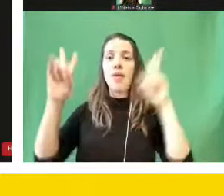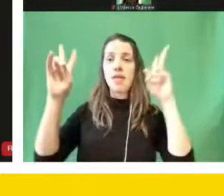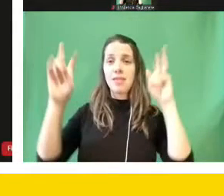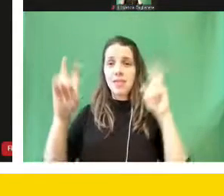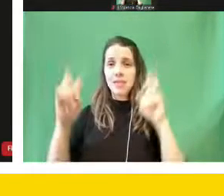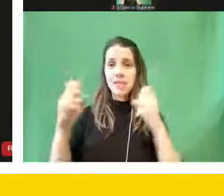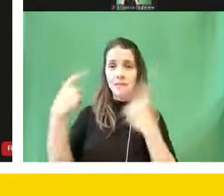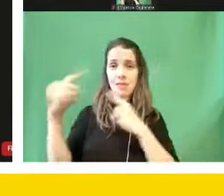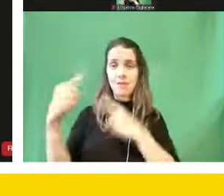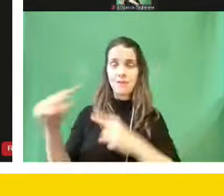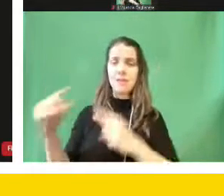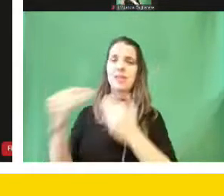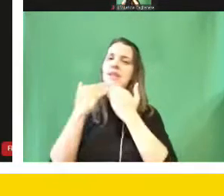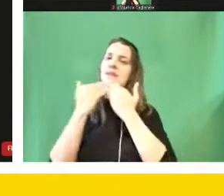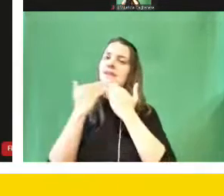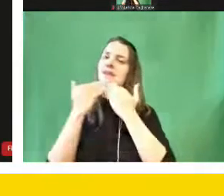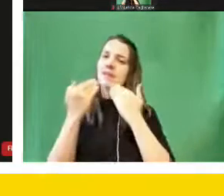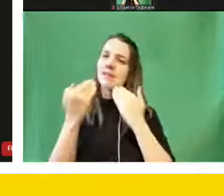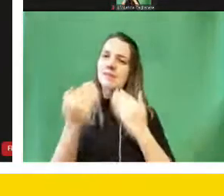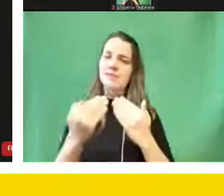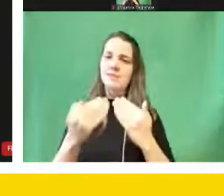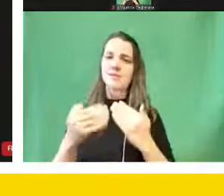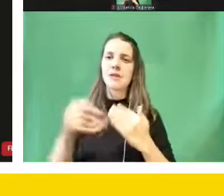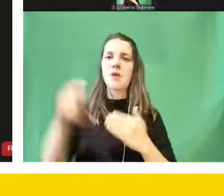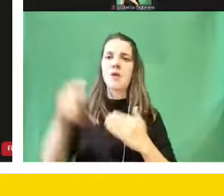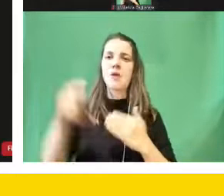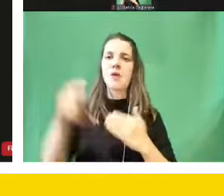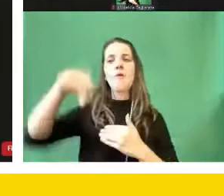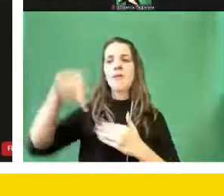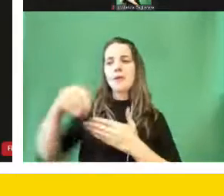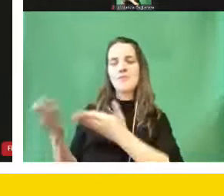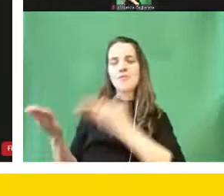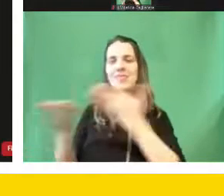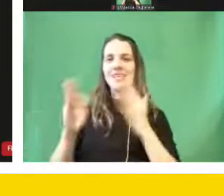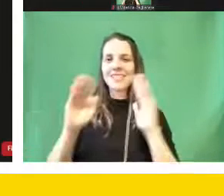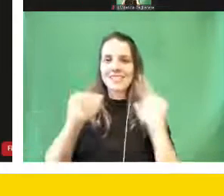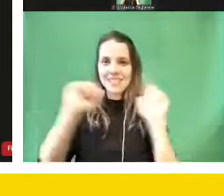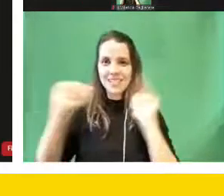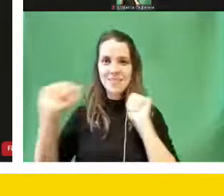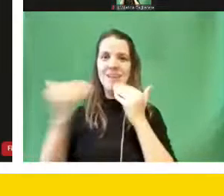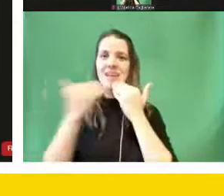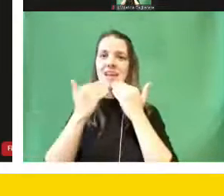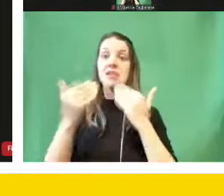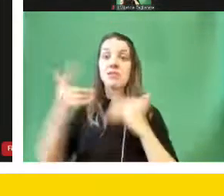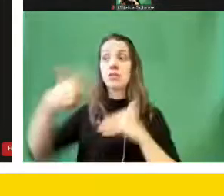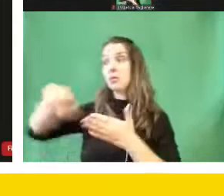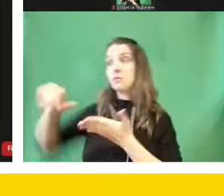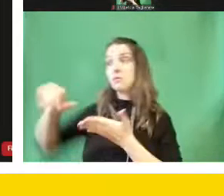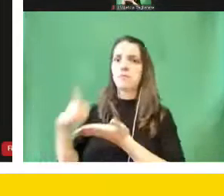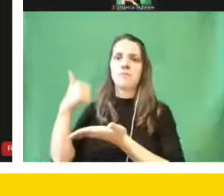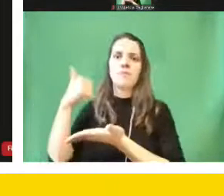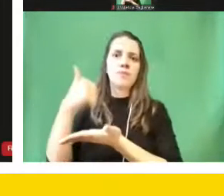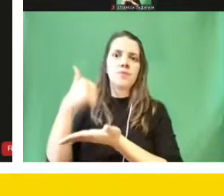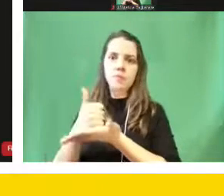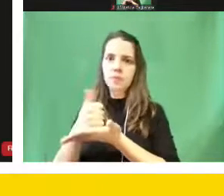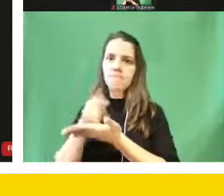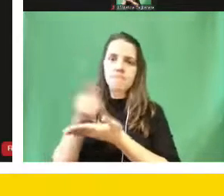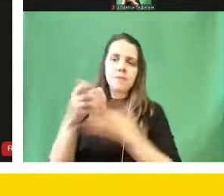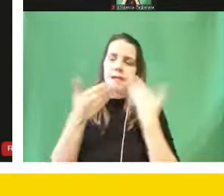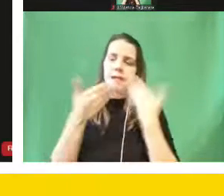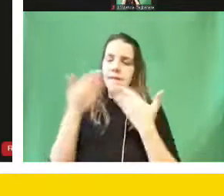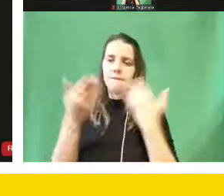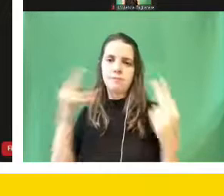agradecer la oportunidad de saludarlos, ponernos a disposición. La Agencia Nacional de Discapacidad es un organismo